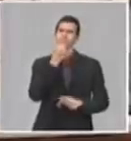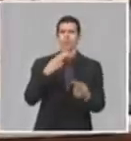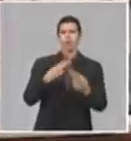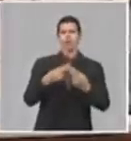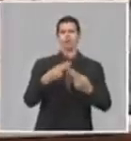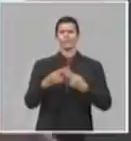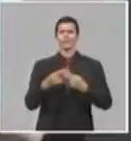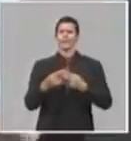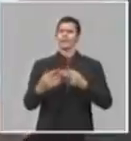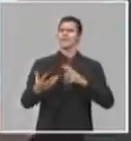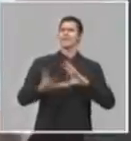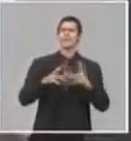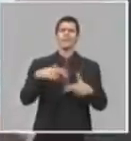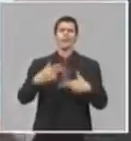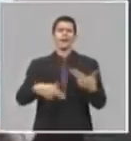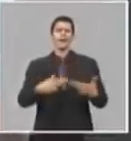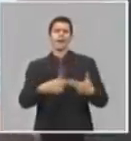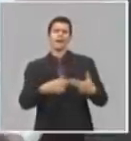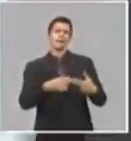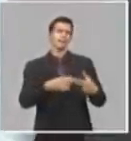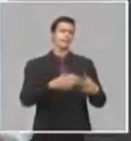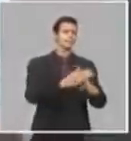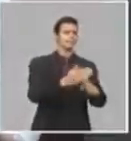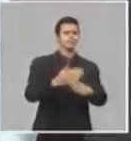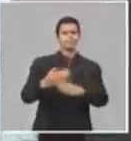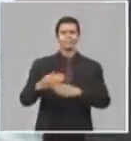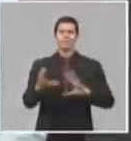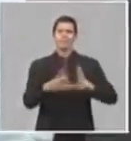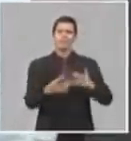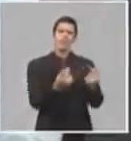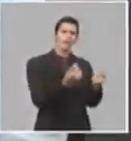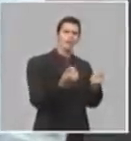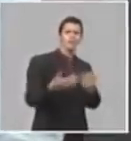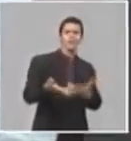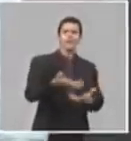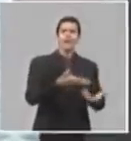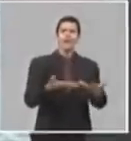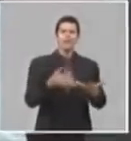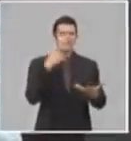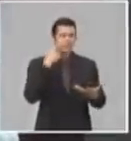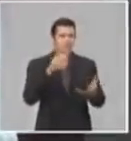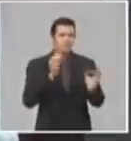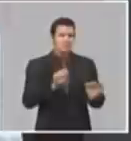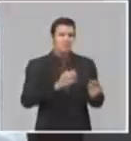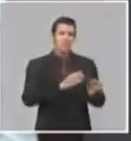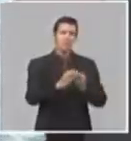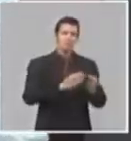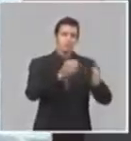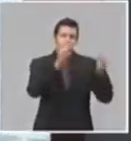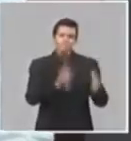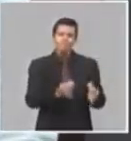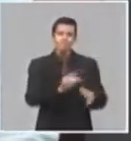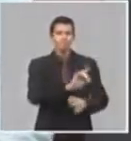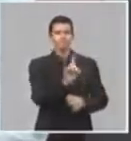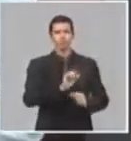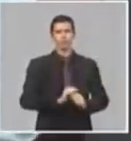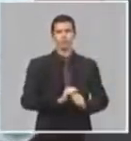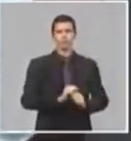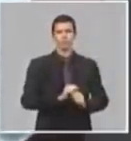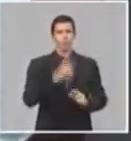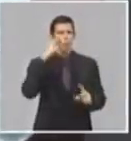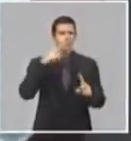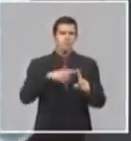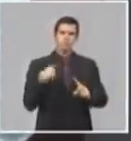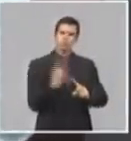económica, que haciéndolo de esa manera no está dando los resultados que necesitamos.